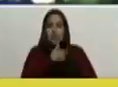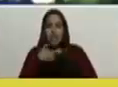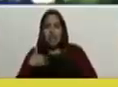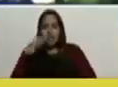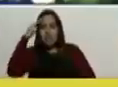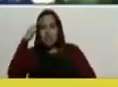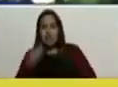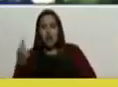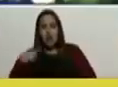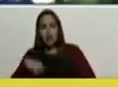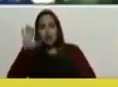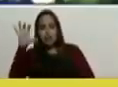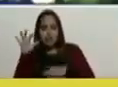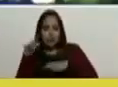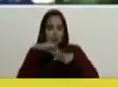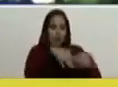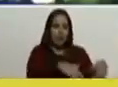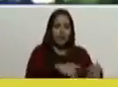militar